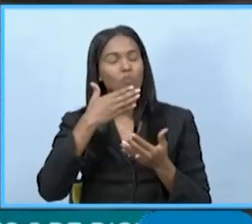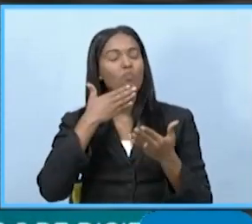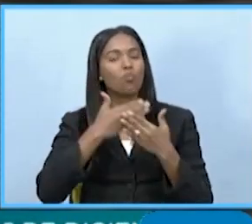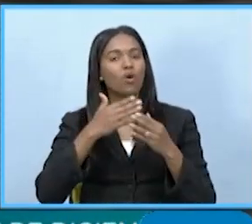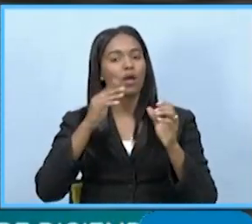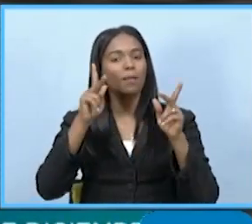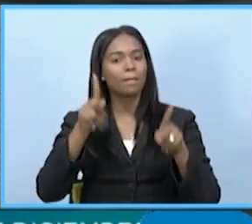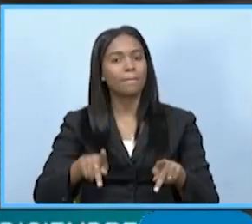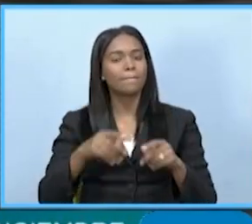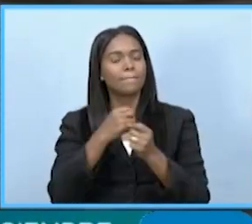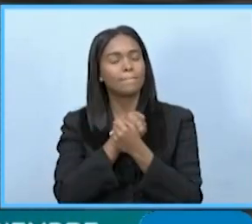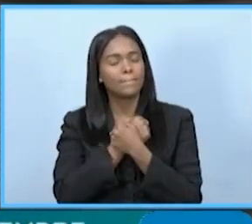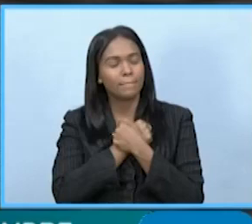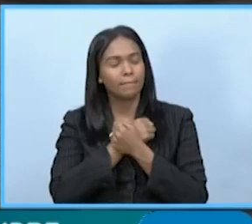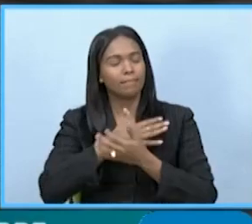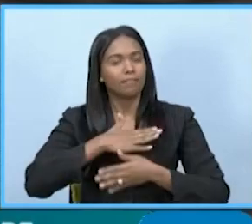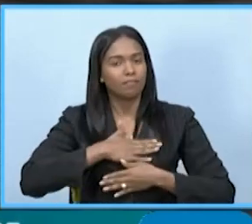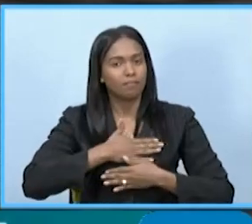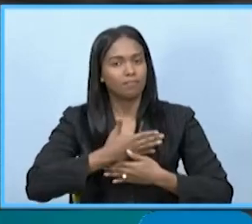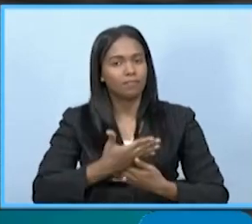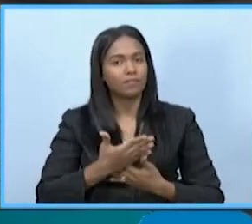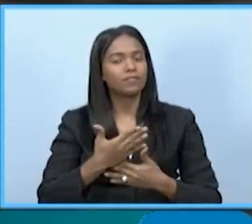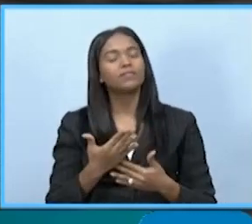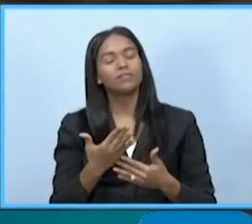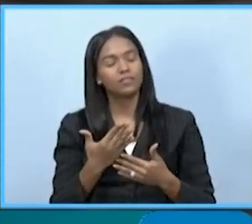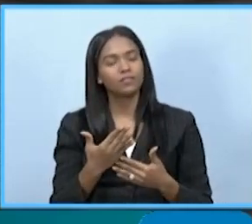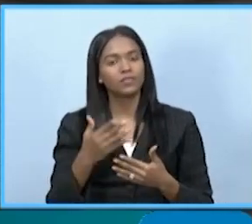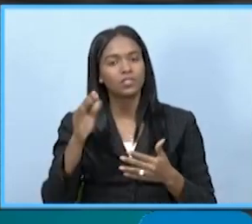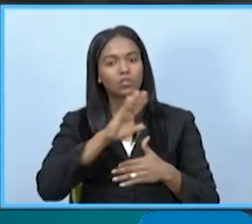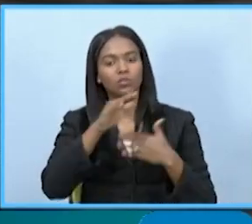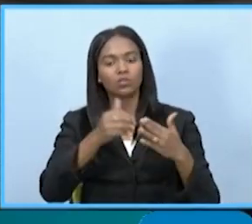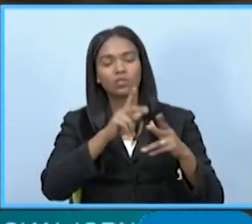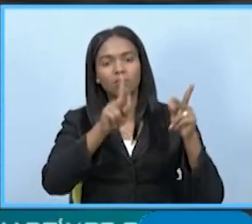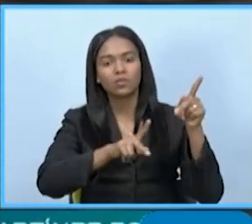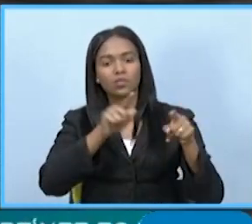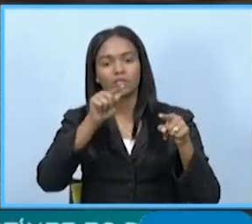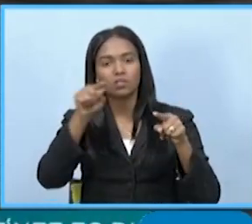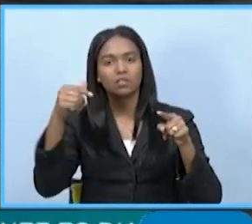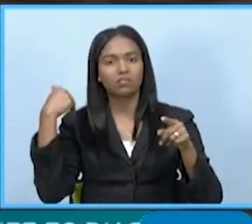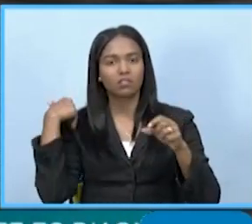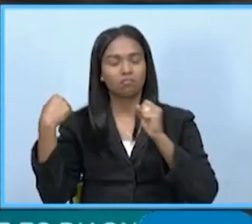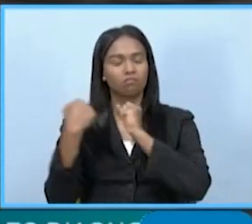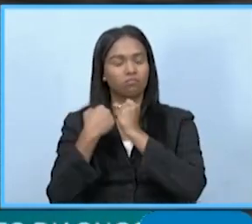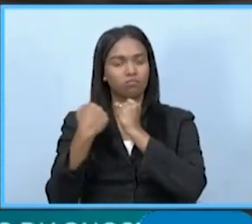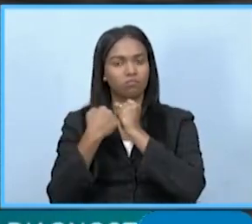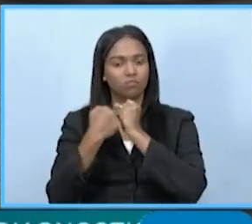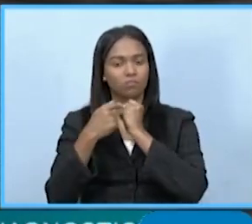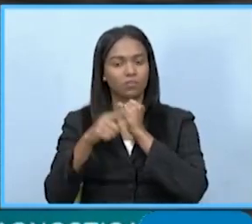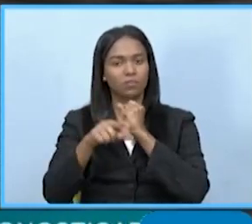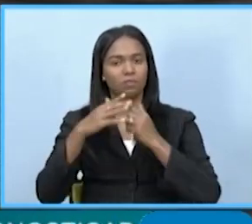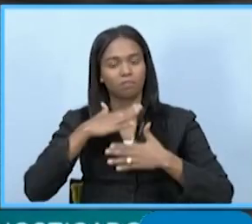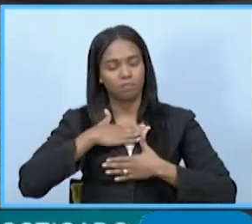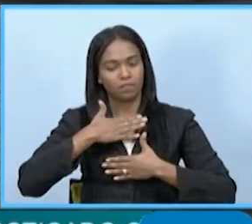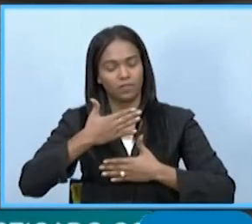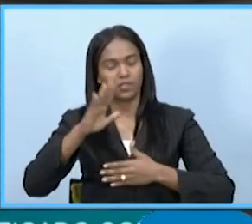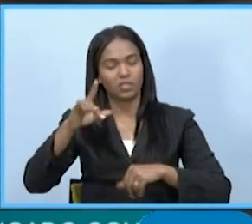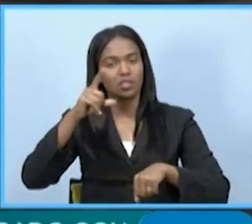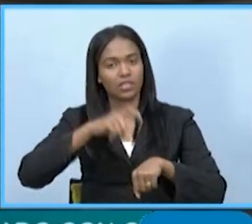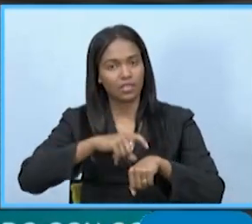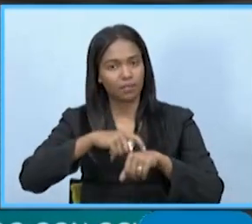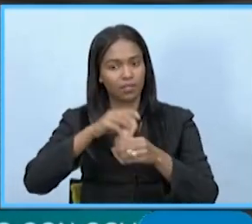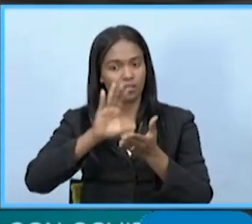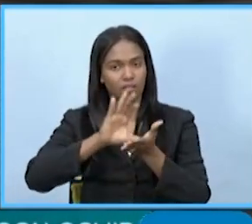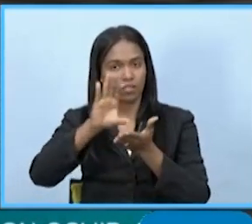humana, el amor, la dedicación, la tenacidad de todas las personas que están involucradas. Ellos dedican tiempo,